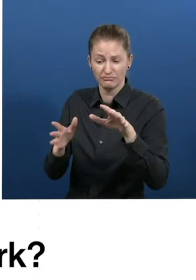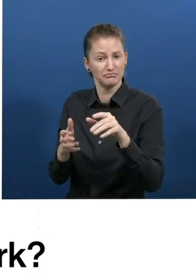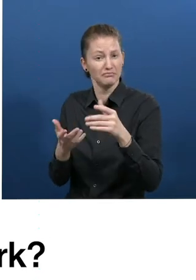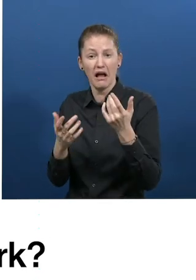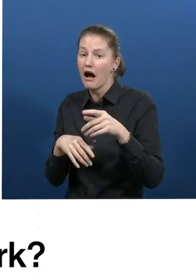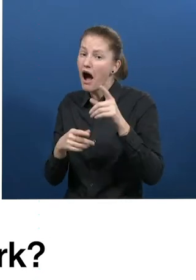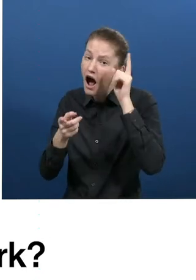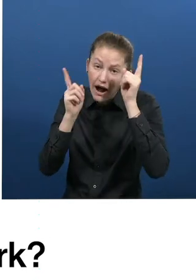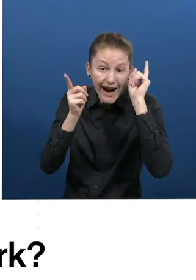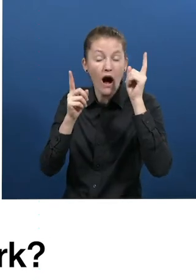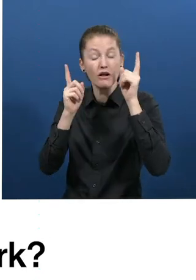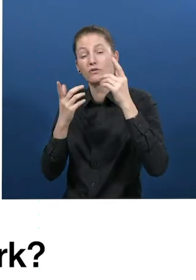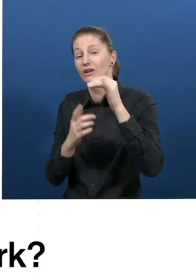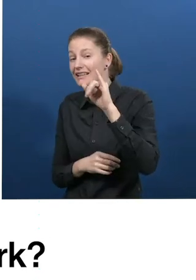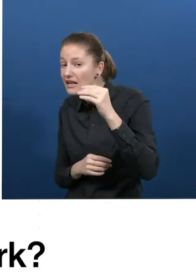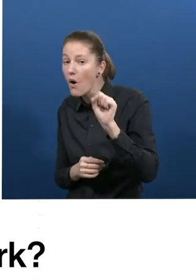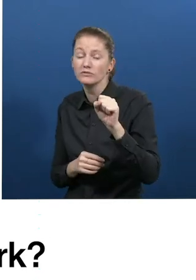work?